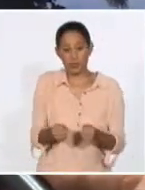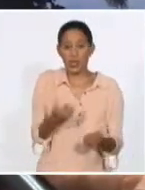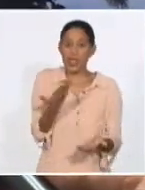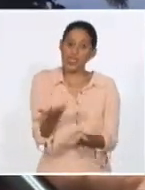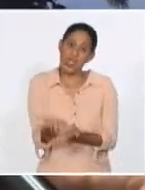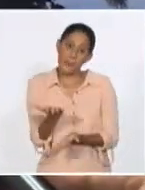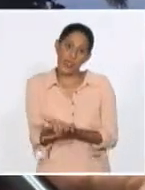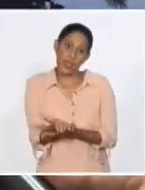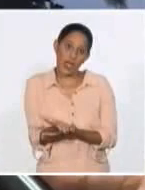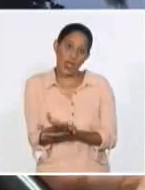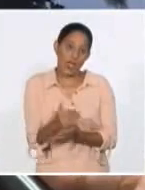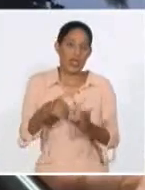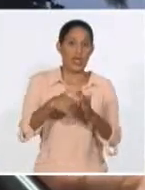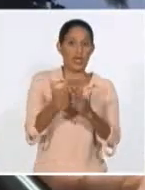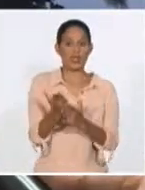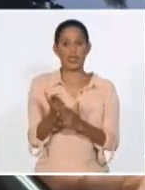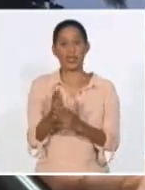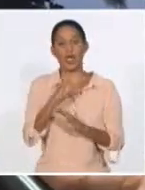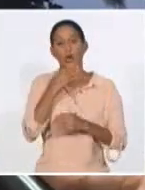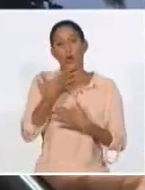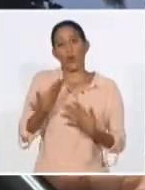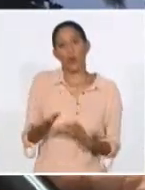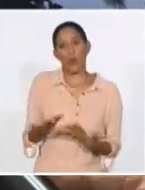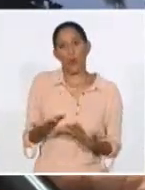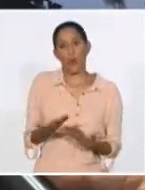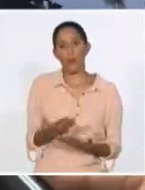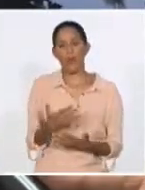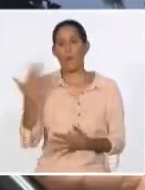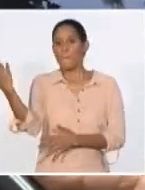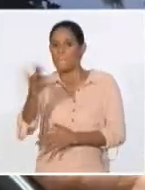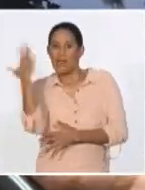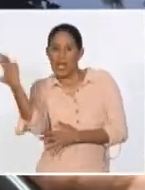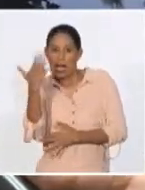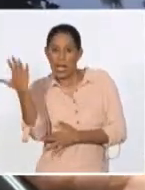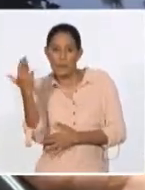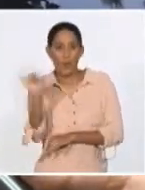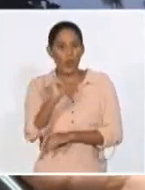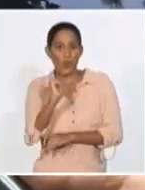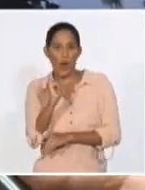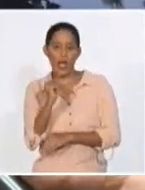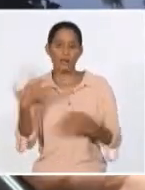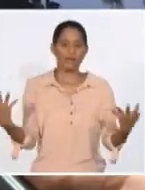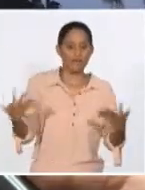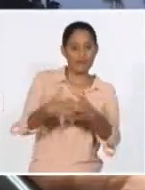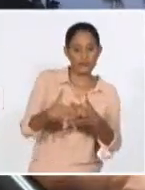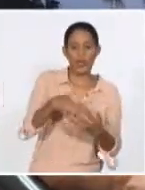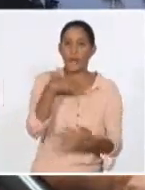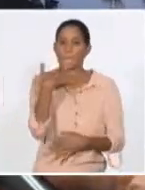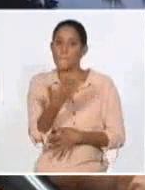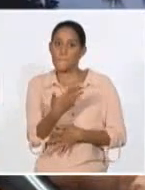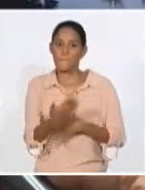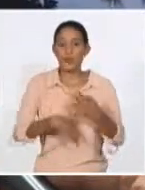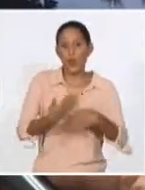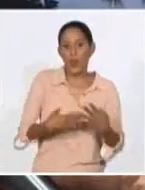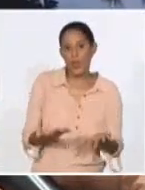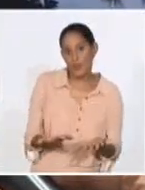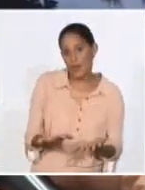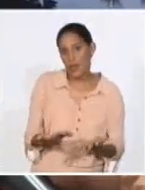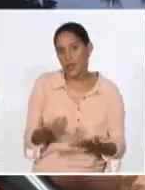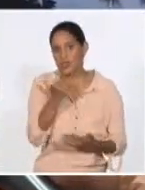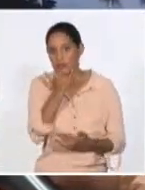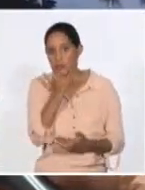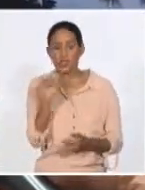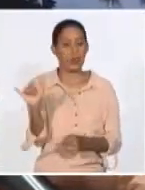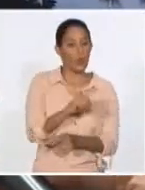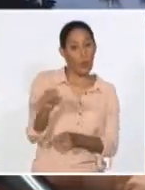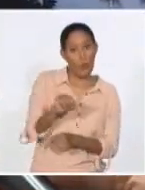hora del día el las variables meteorológicas inciden también en la en la magnitud de la afectación y el tema de combustible que en la